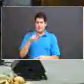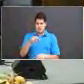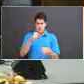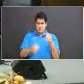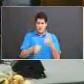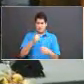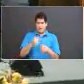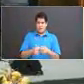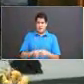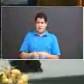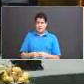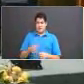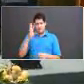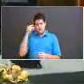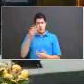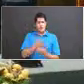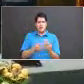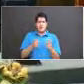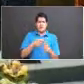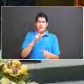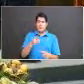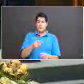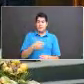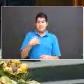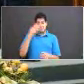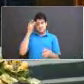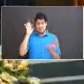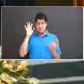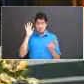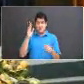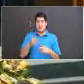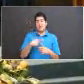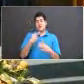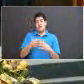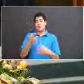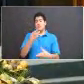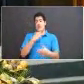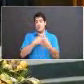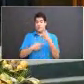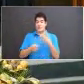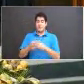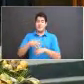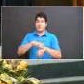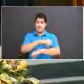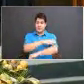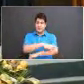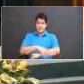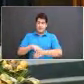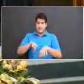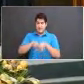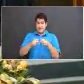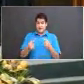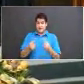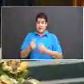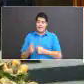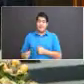un carro automático. ¿Qué hice cuando me dio su brazo fracturado?